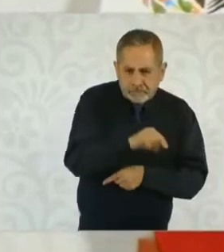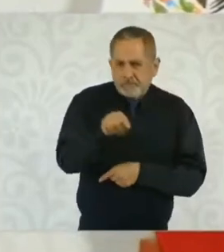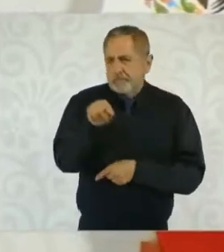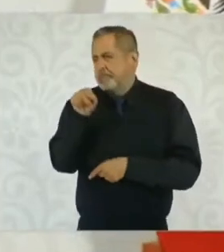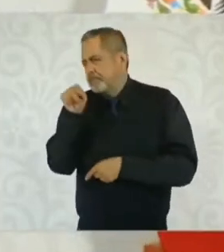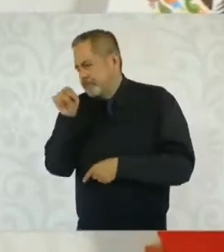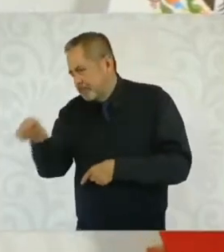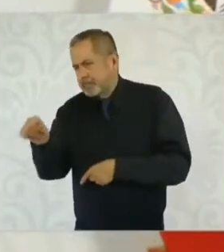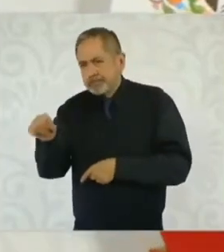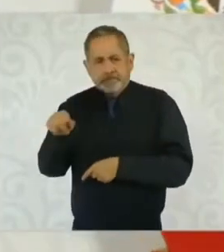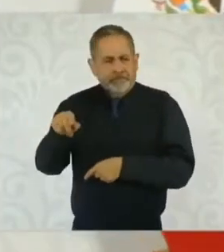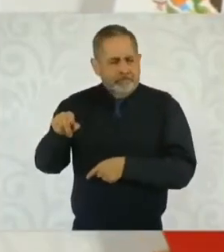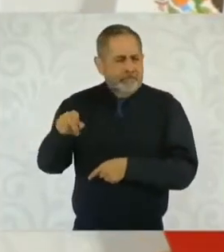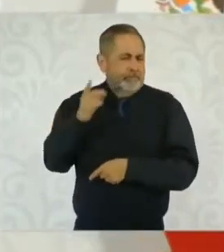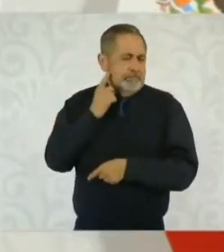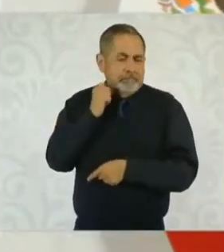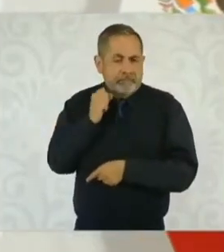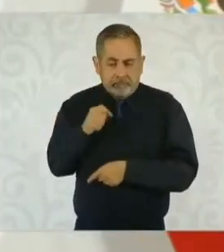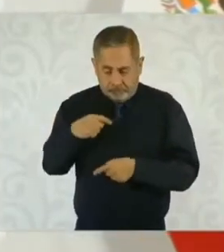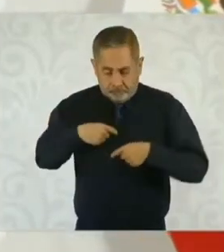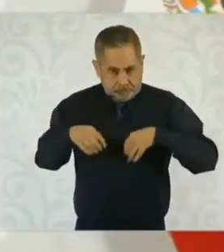tenemos ingresos